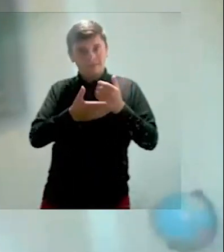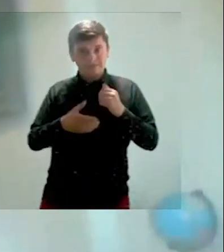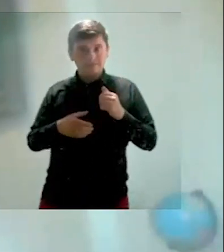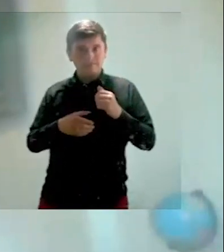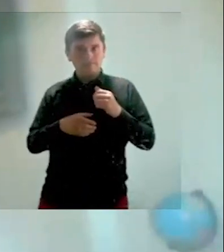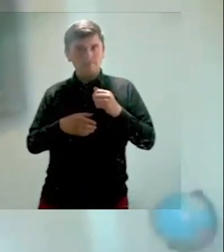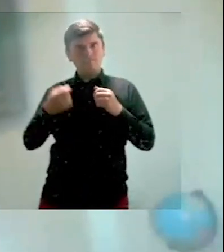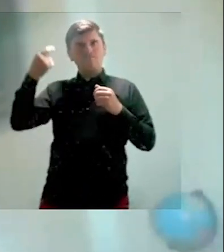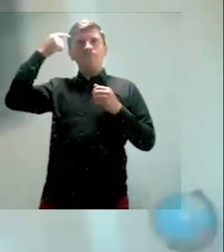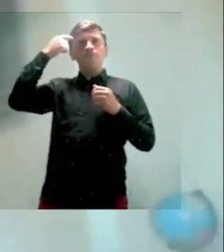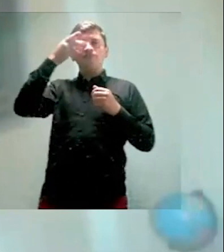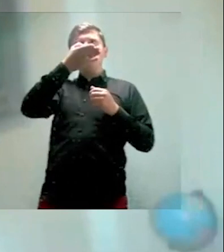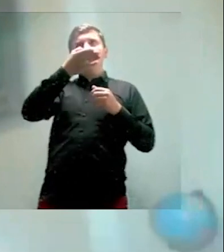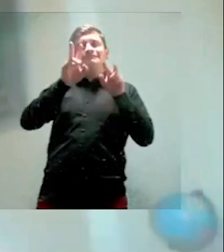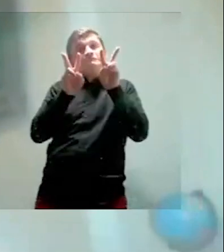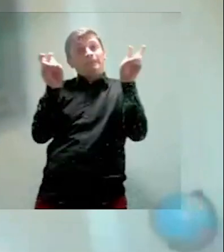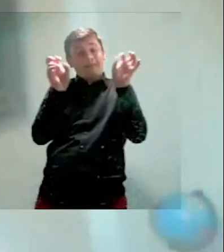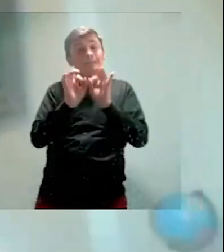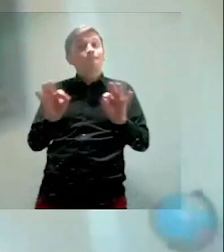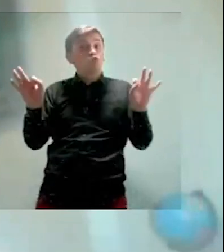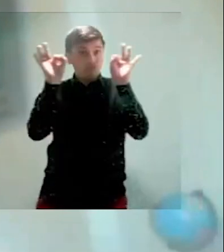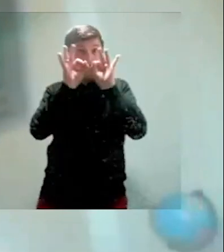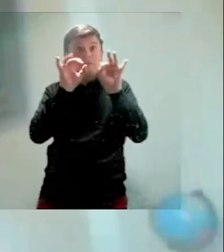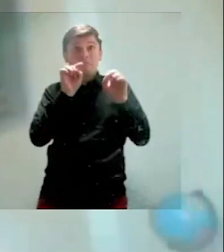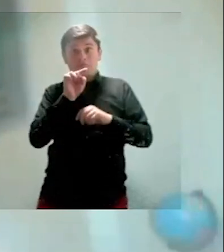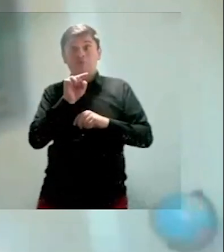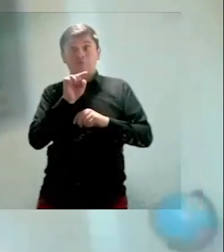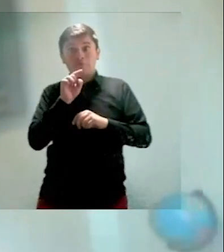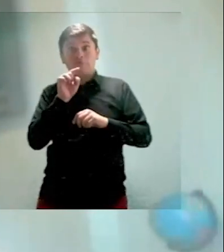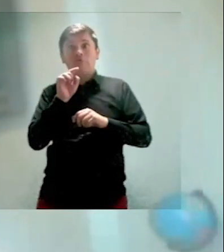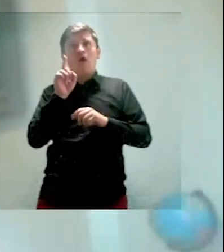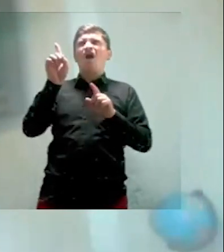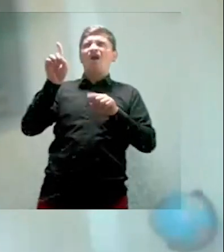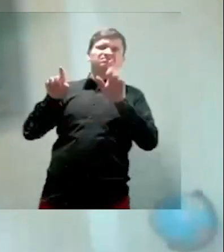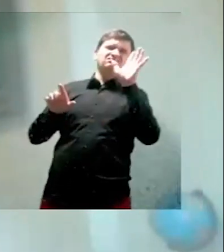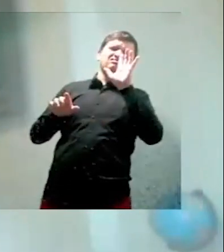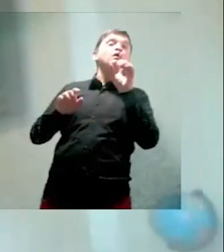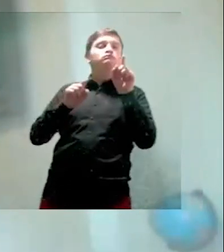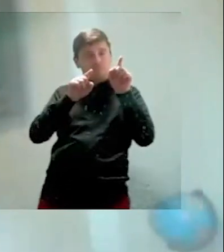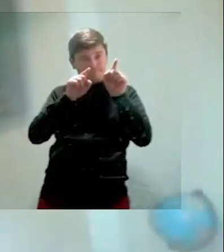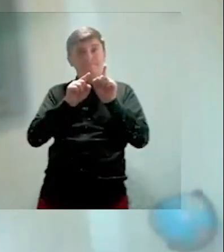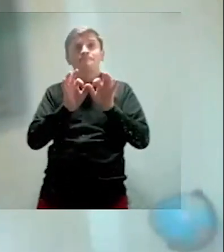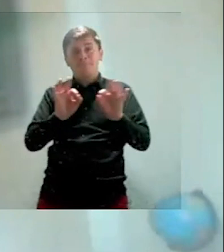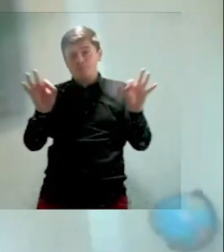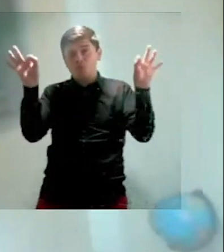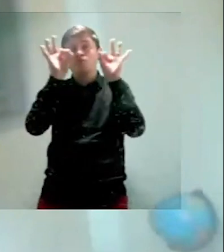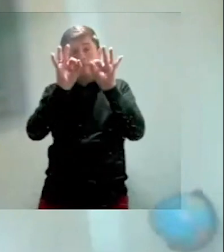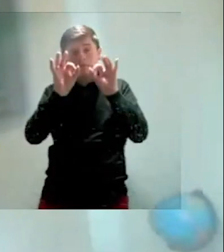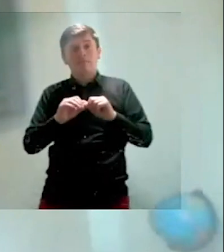realmente moverse entre razonabilidad y proporcionalidad y no en términos de tiempos